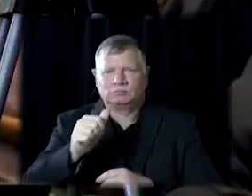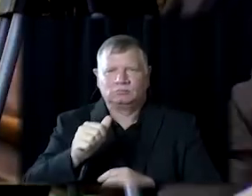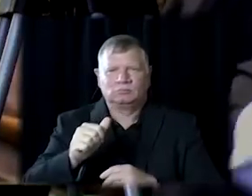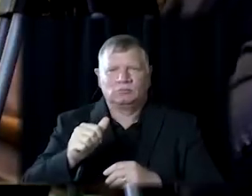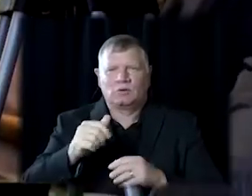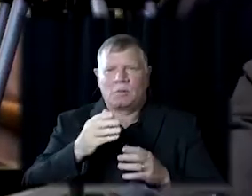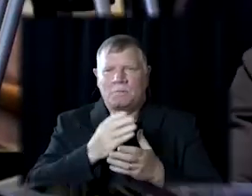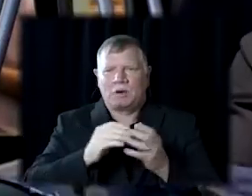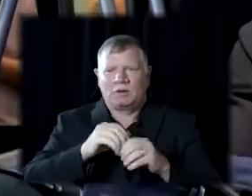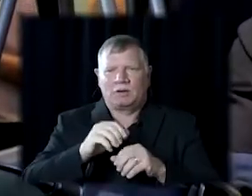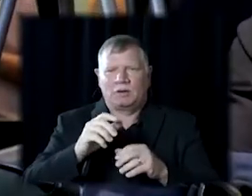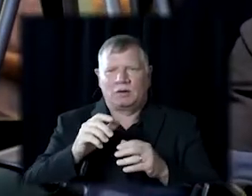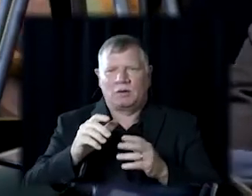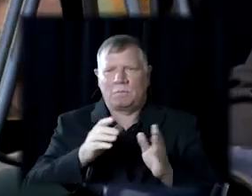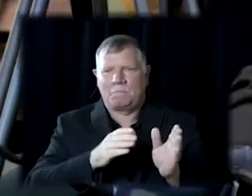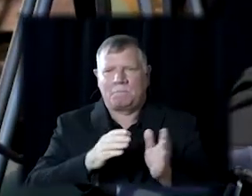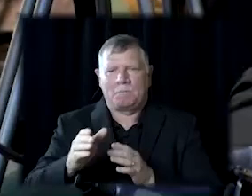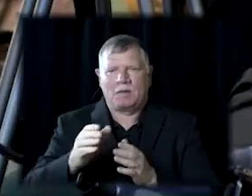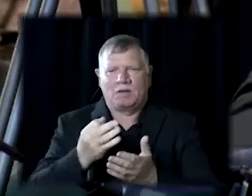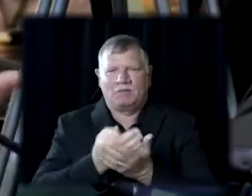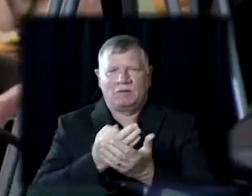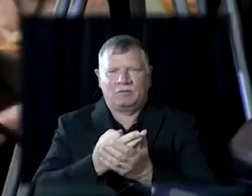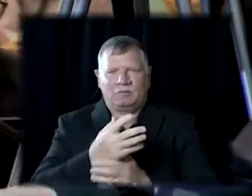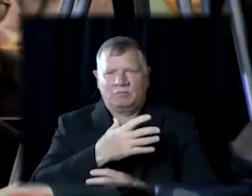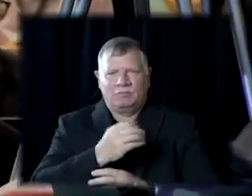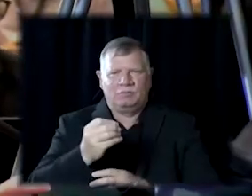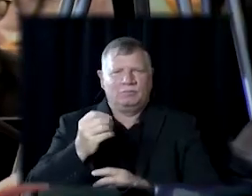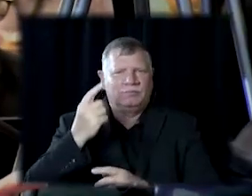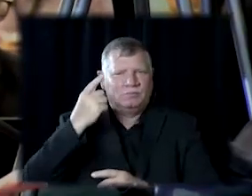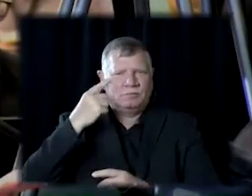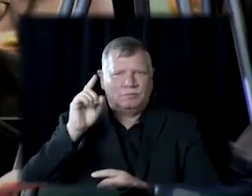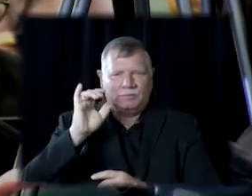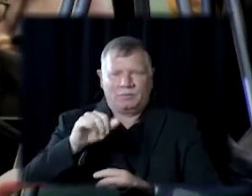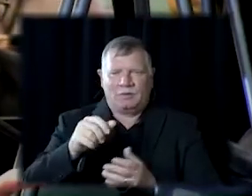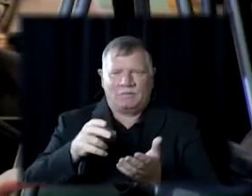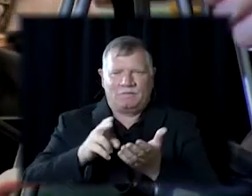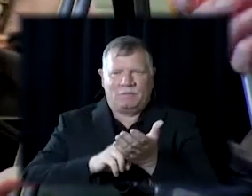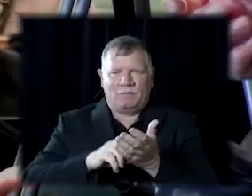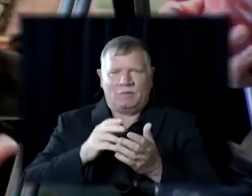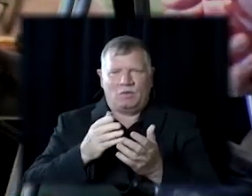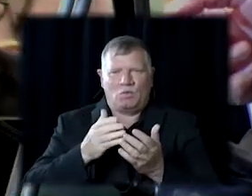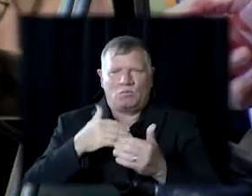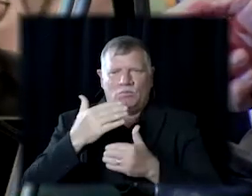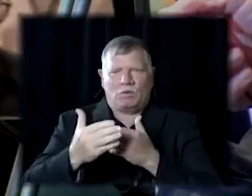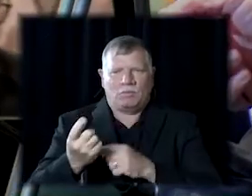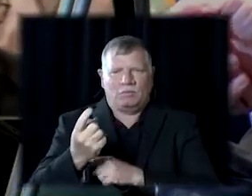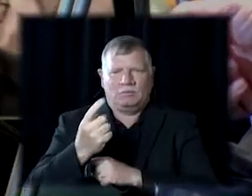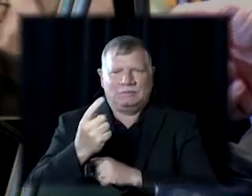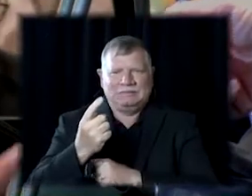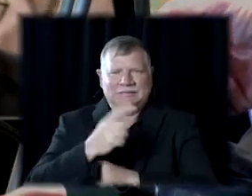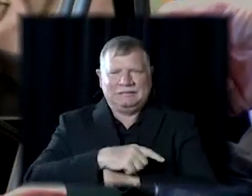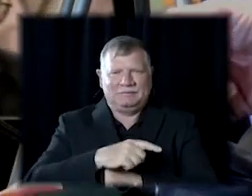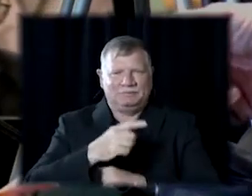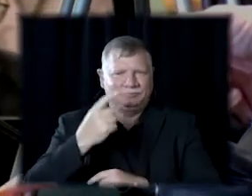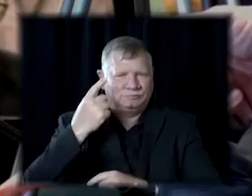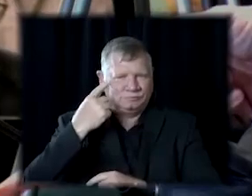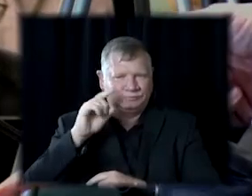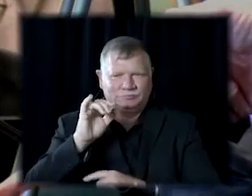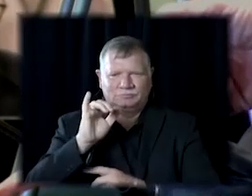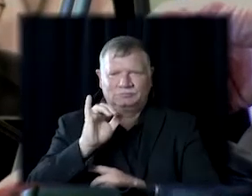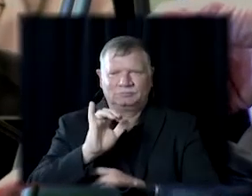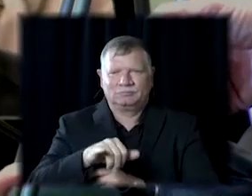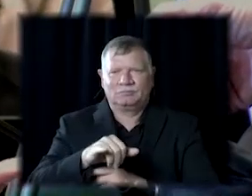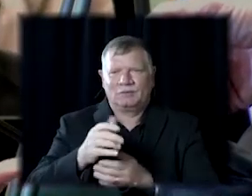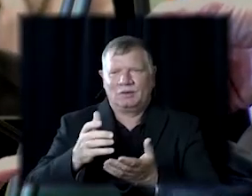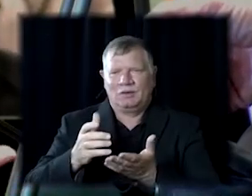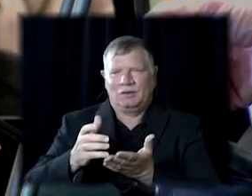plan fiscal que certificaron. Y por otro lado, se espera que también el Ejecutivo firme en los próximos días un proyecto que exime a los alcaldes